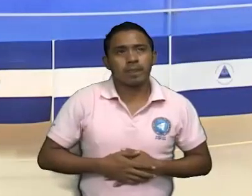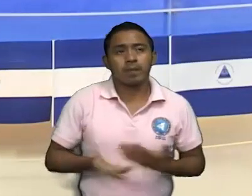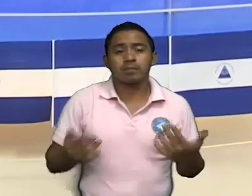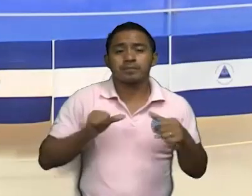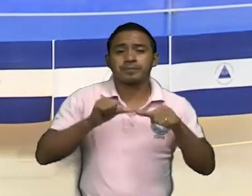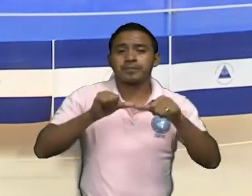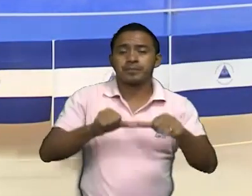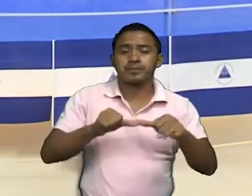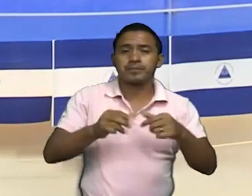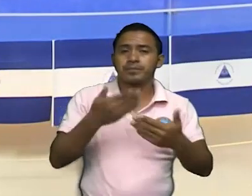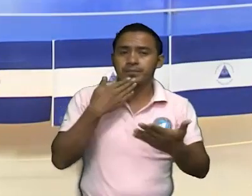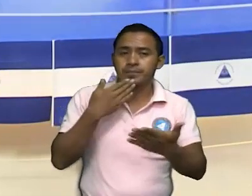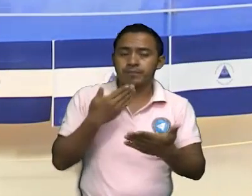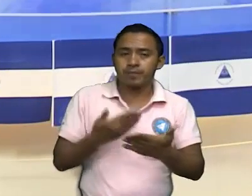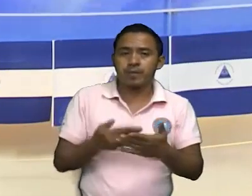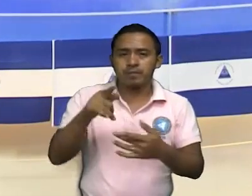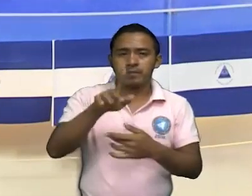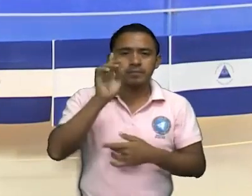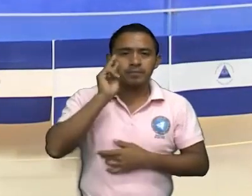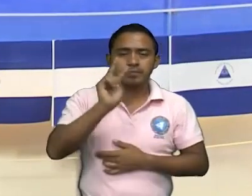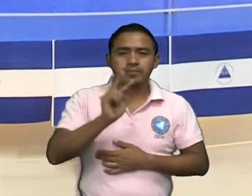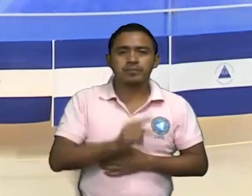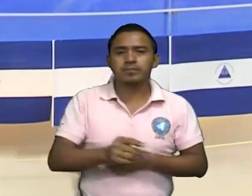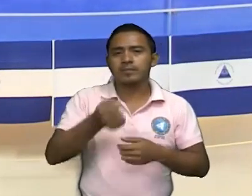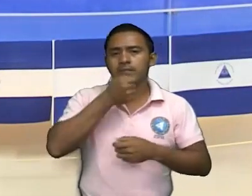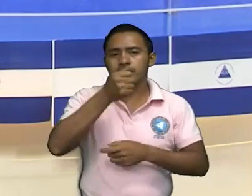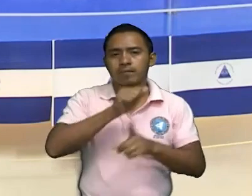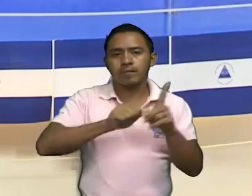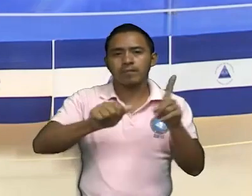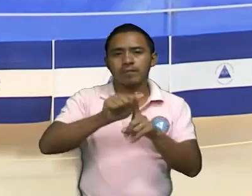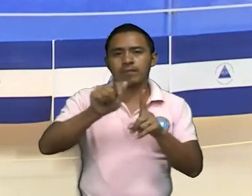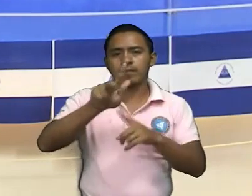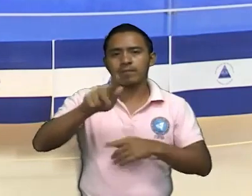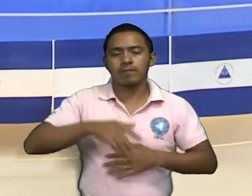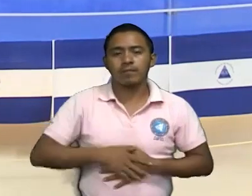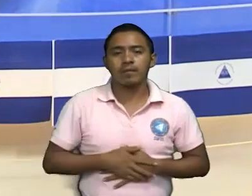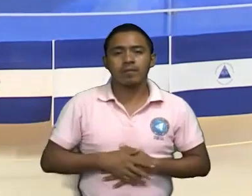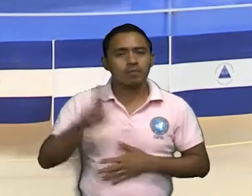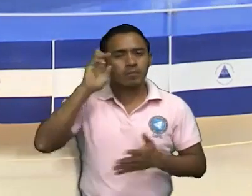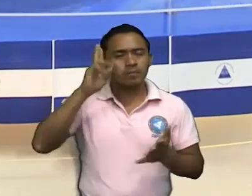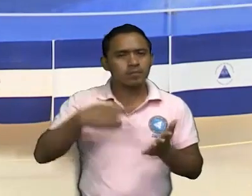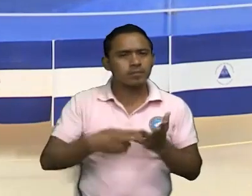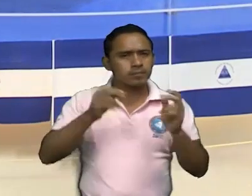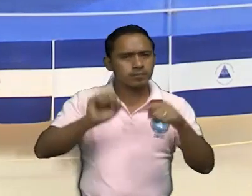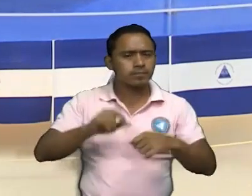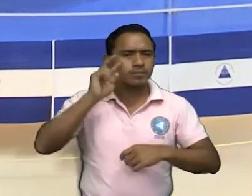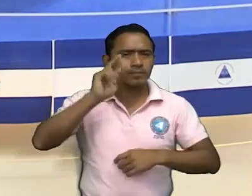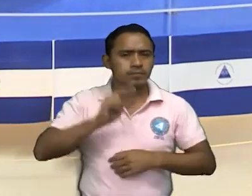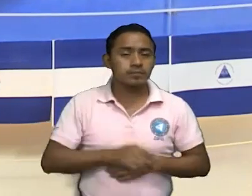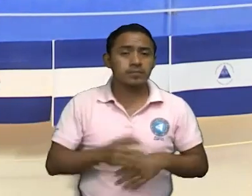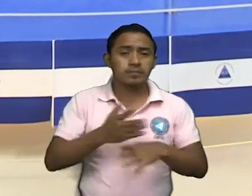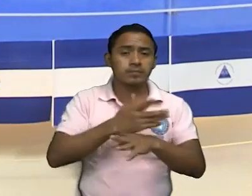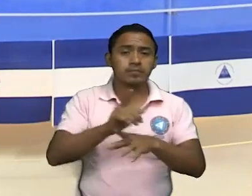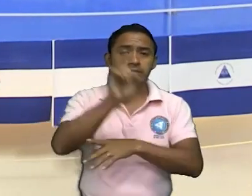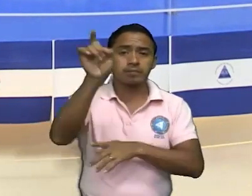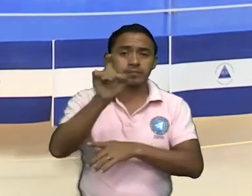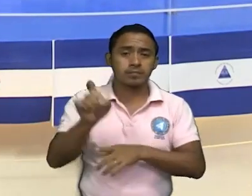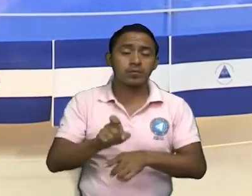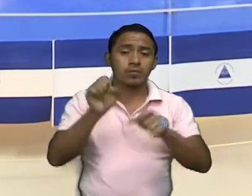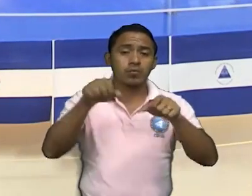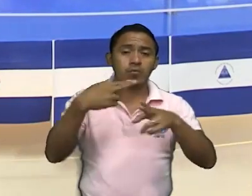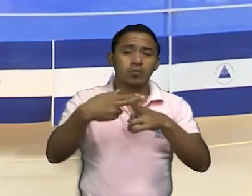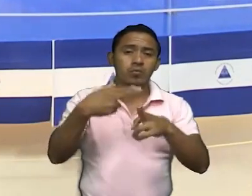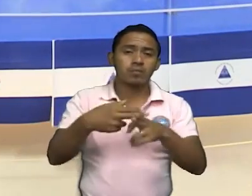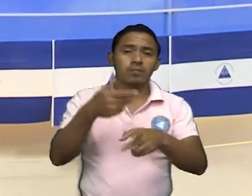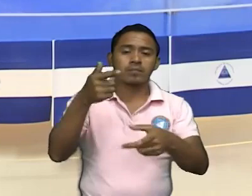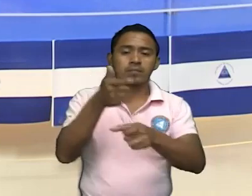Estamos de regreso. Gracias por preferir informarse con Noticias Asamblea TV. Recuerde que también nos puede seguir en nuestras redes sociales, donde aparecemos